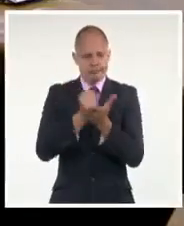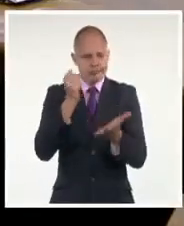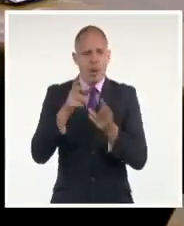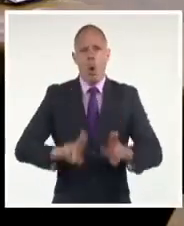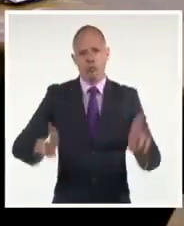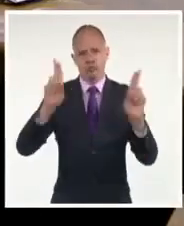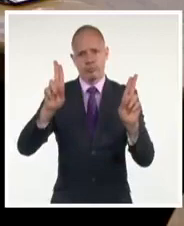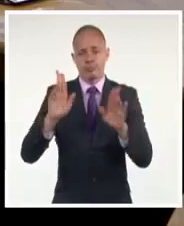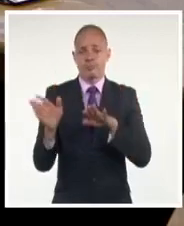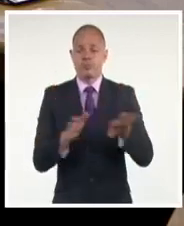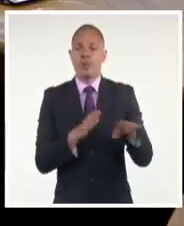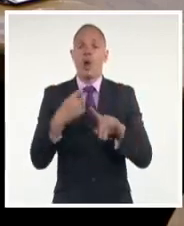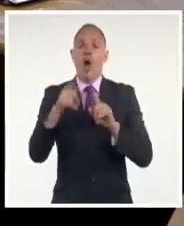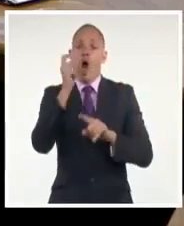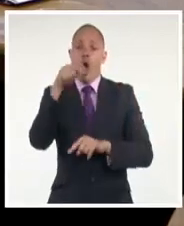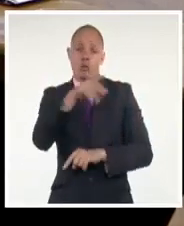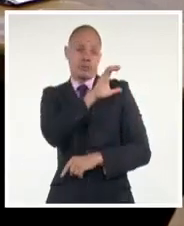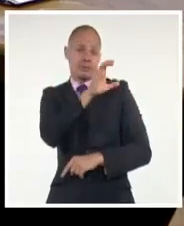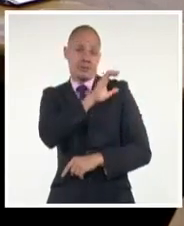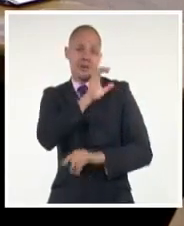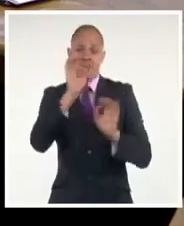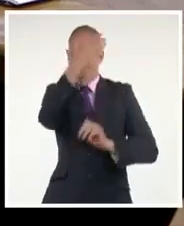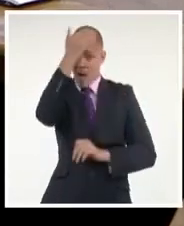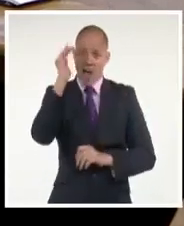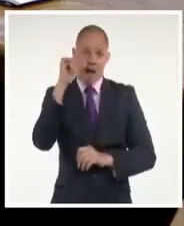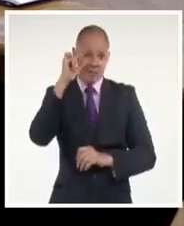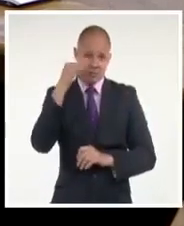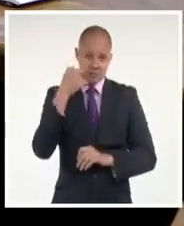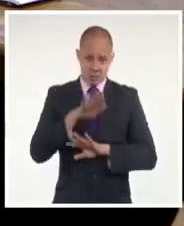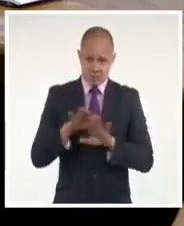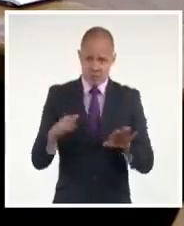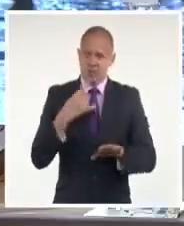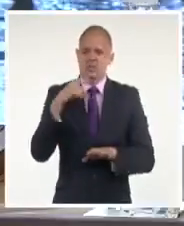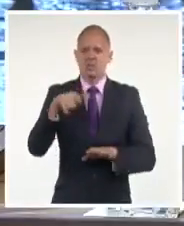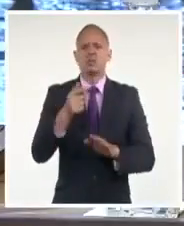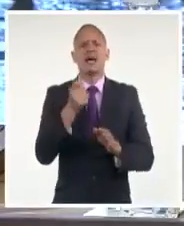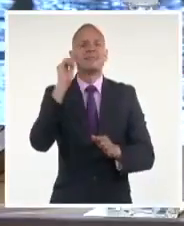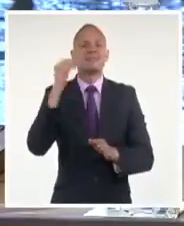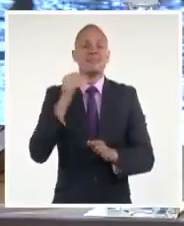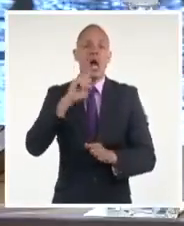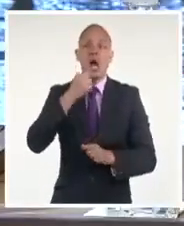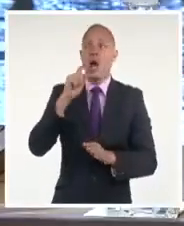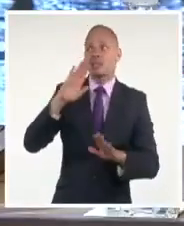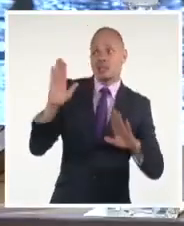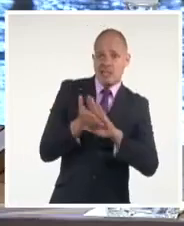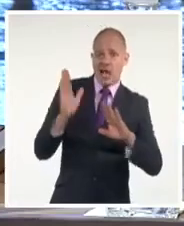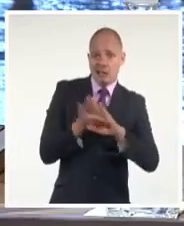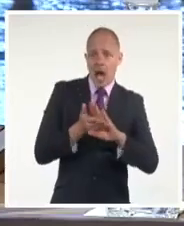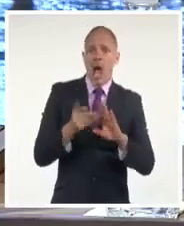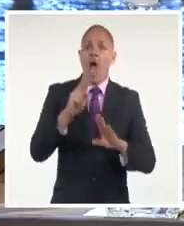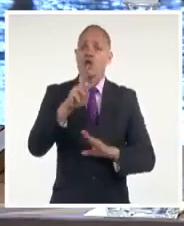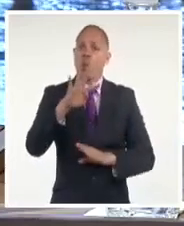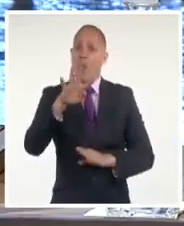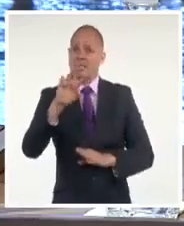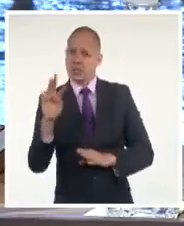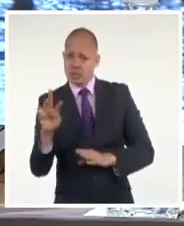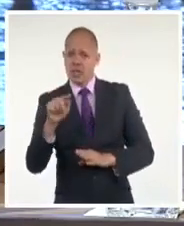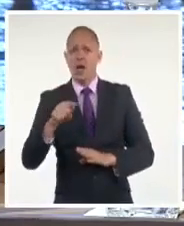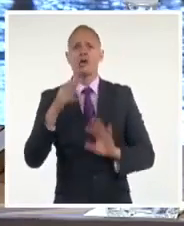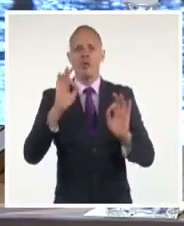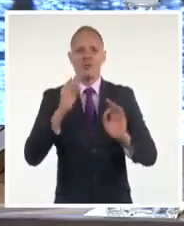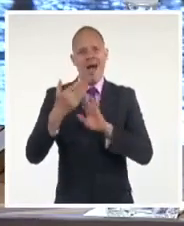el canciller cubano Bruno Rodríguez Parrilla recordó que continúan vigentes las más de 240 medidas heredadas de la administración Trump